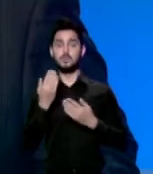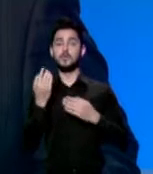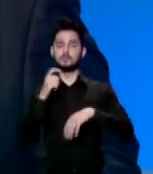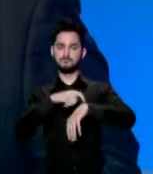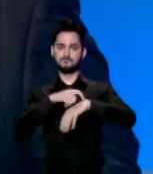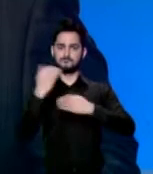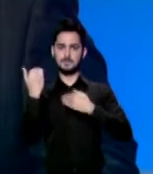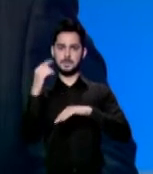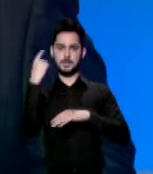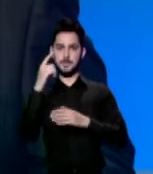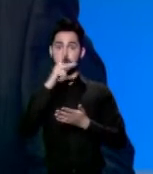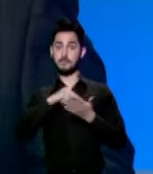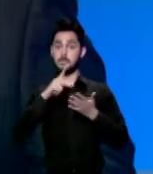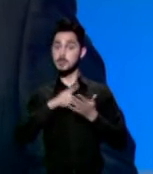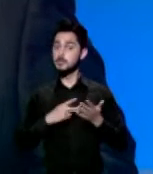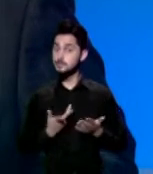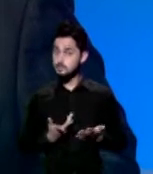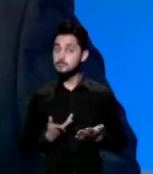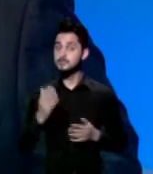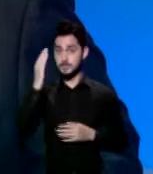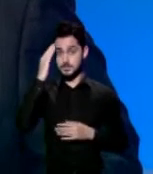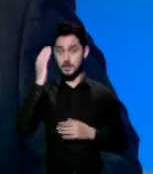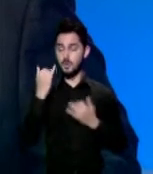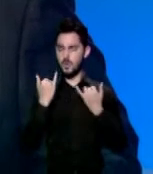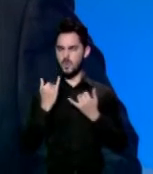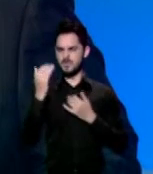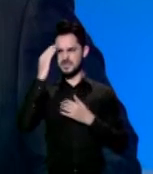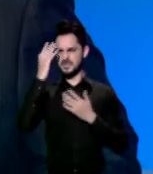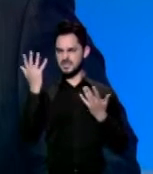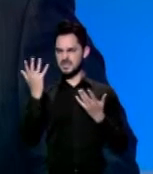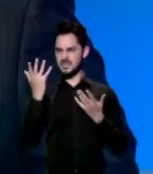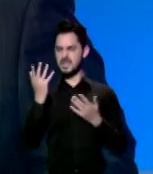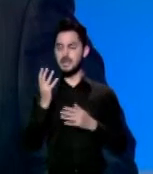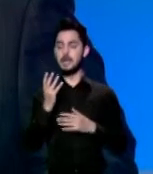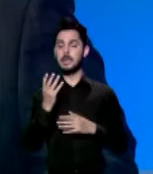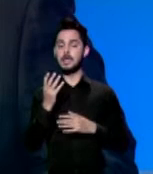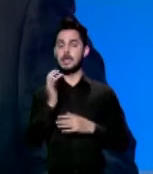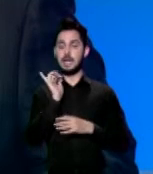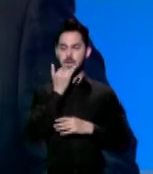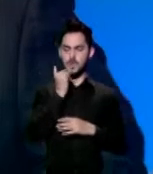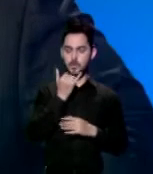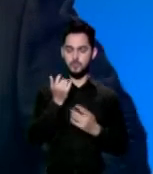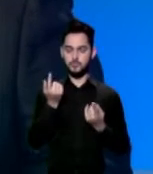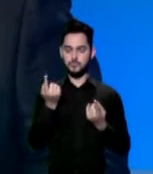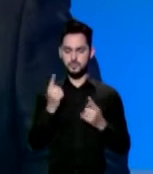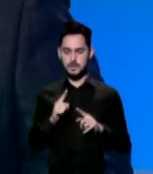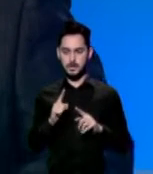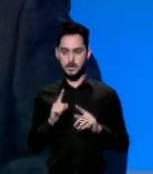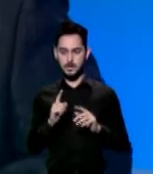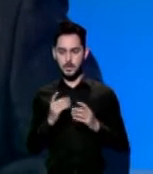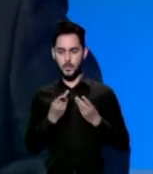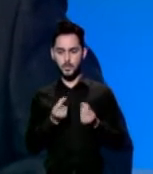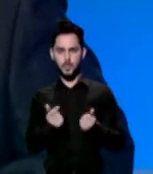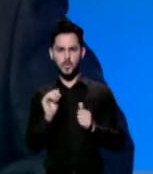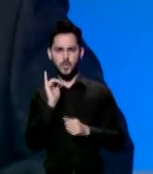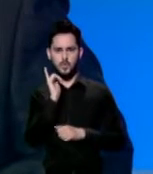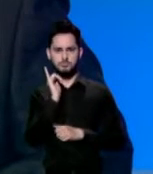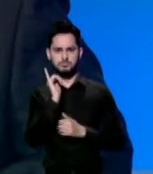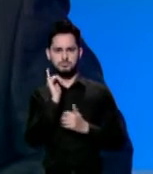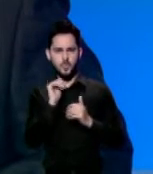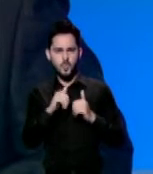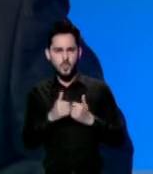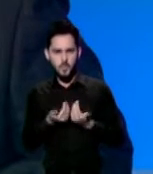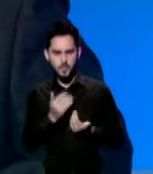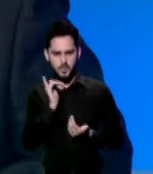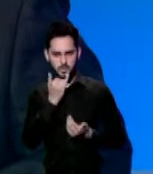contribución sobre ingresos, hoy conoceremos cómo evitar los errores más comunes en este proceso. Para orientarnos sobre este y